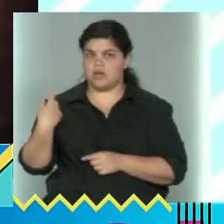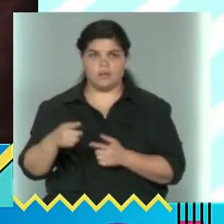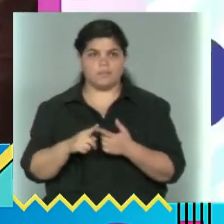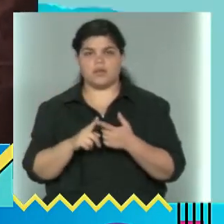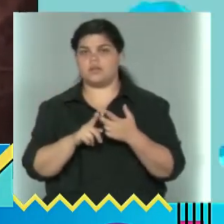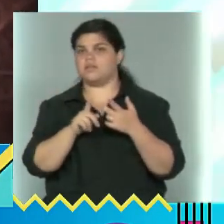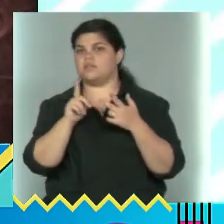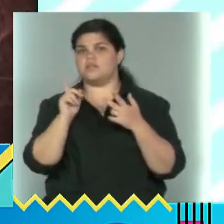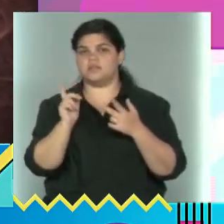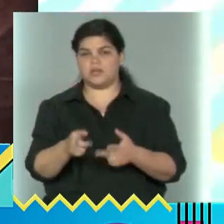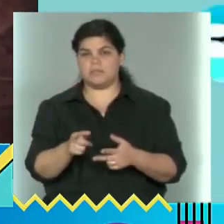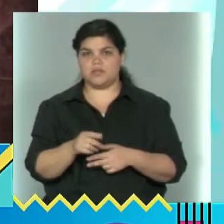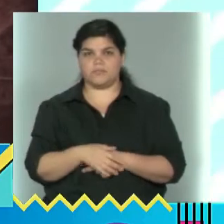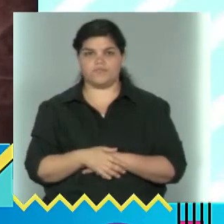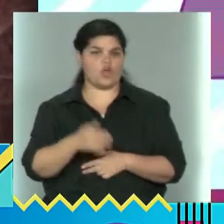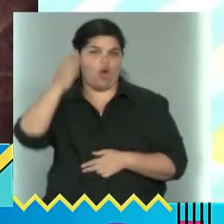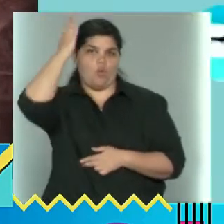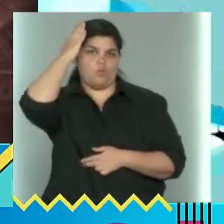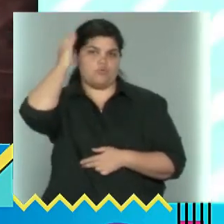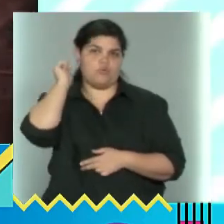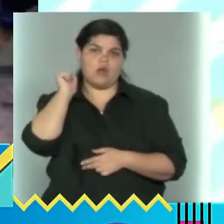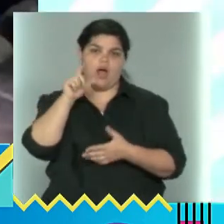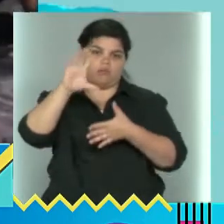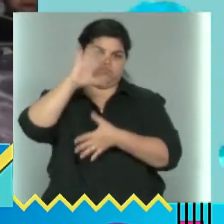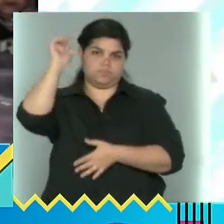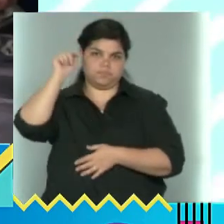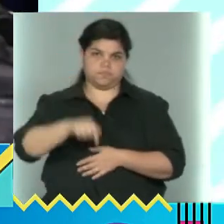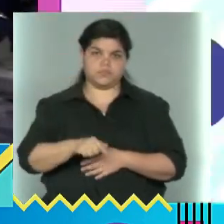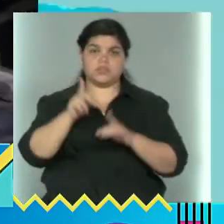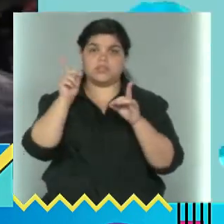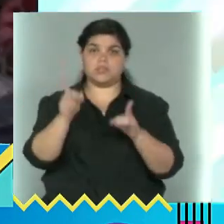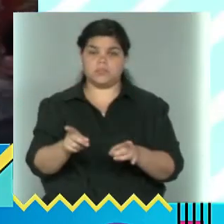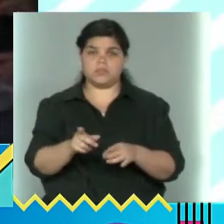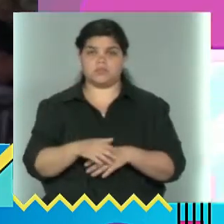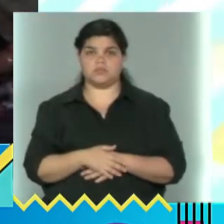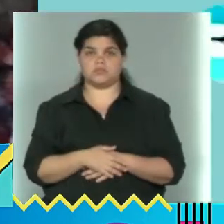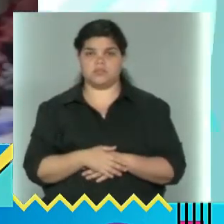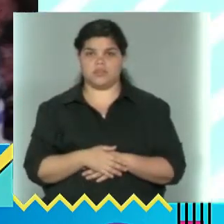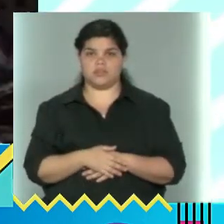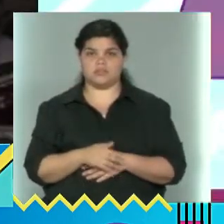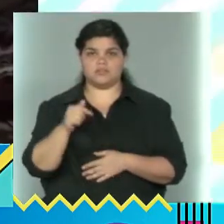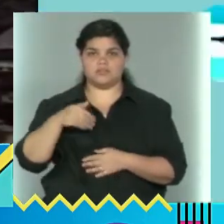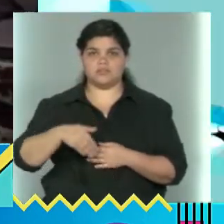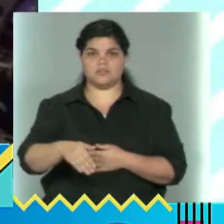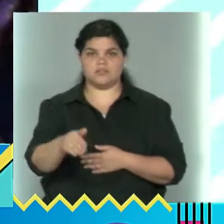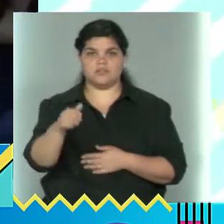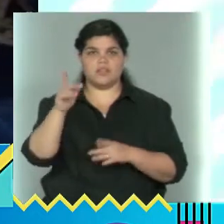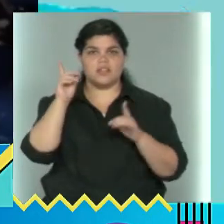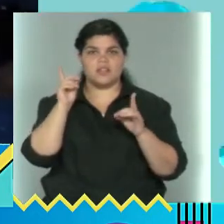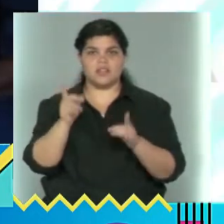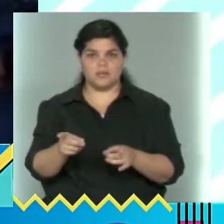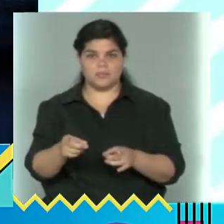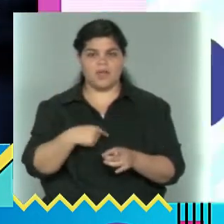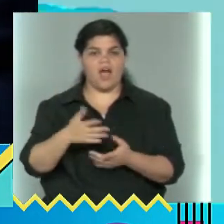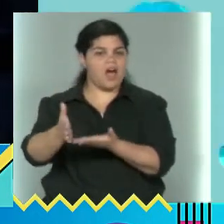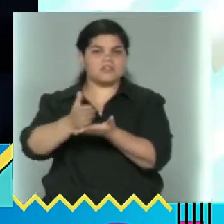por nuestra cultura occidental y tenían muchas ganas de ser aceptados y de